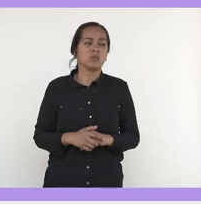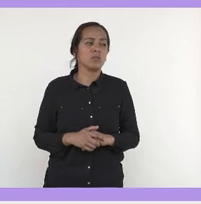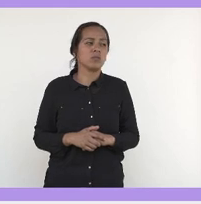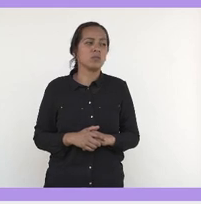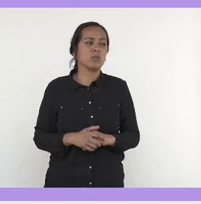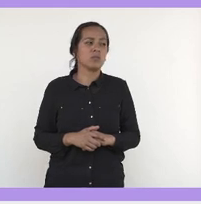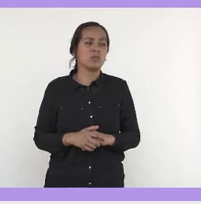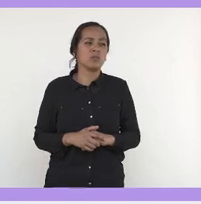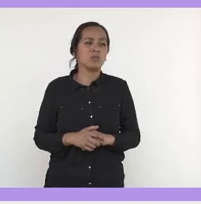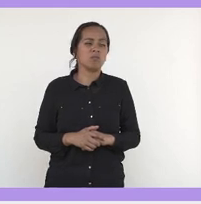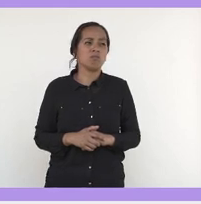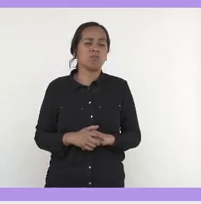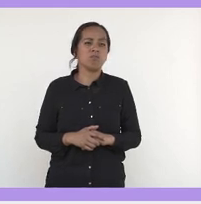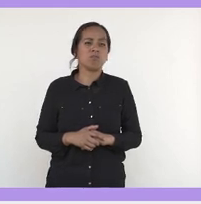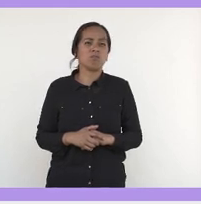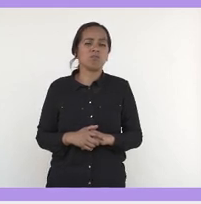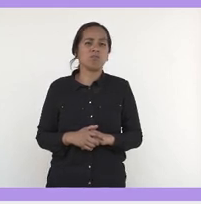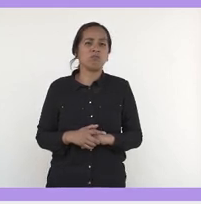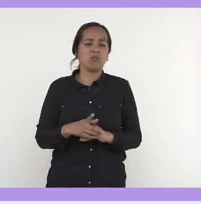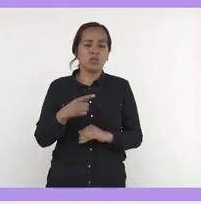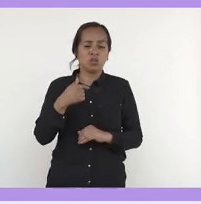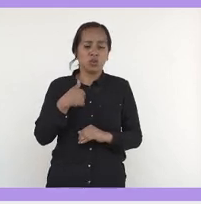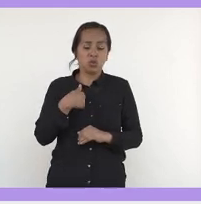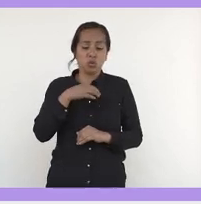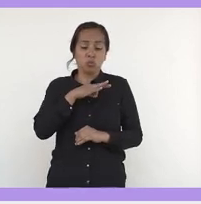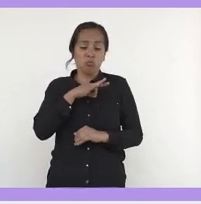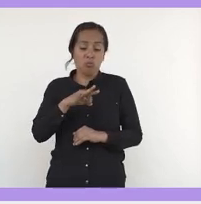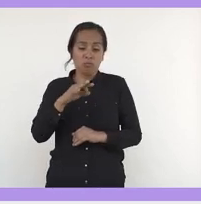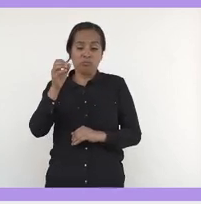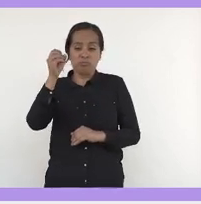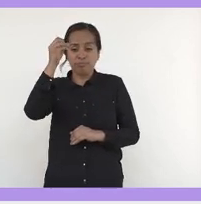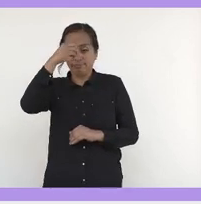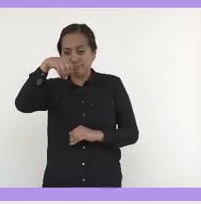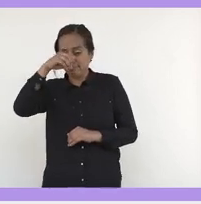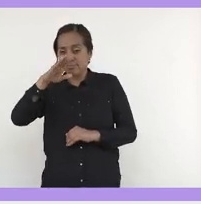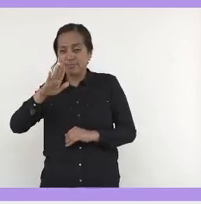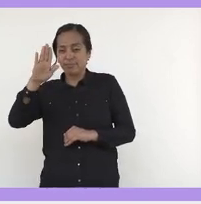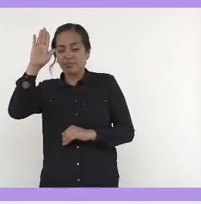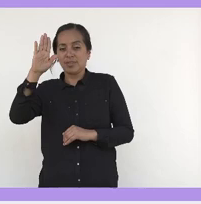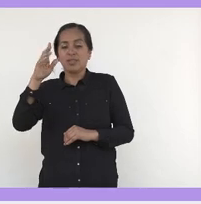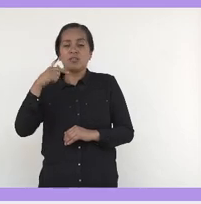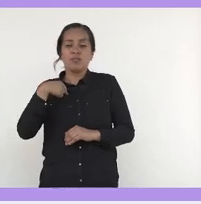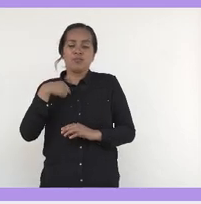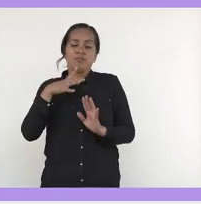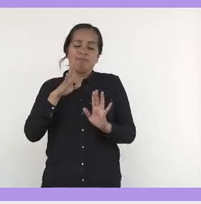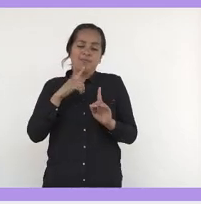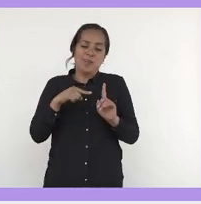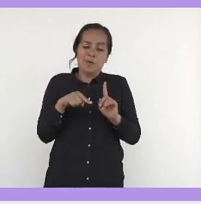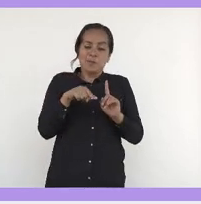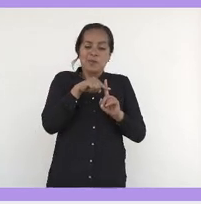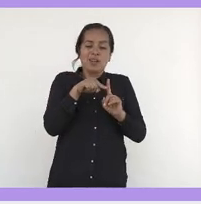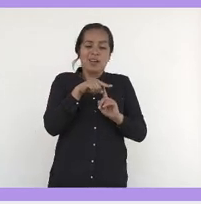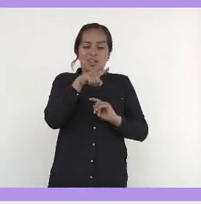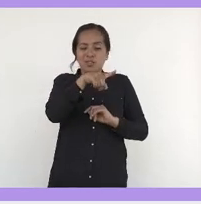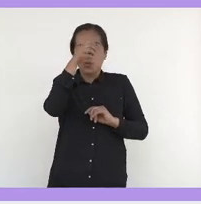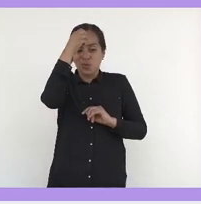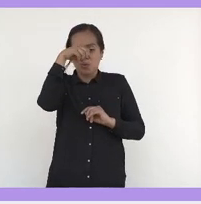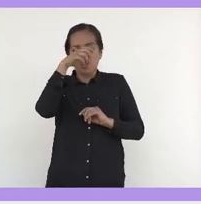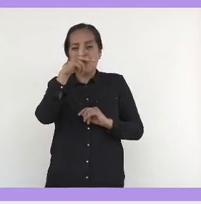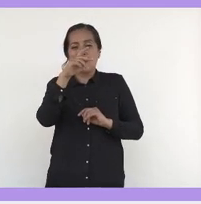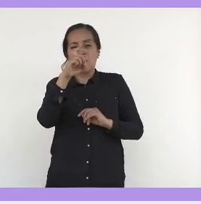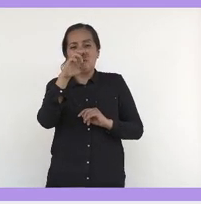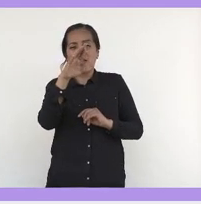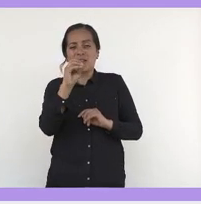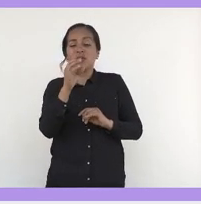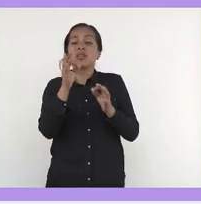para mí Bueno yo puedo yo puedo opinar tal vez sumando un poquito al comentario de Pedro Yo creo que